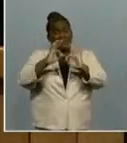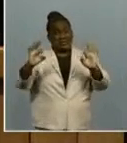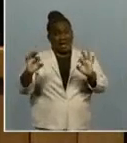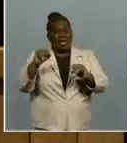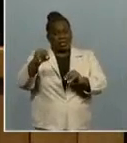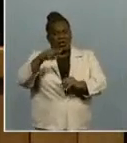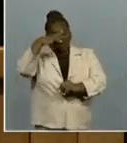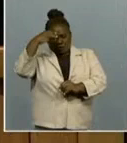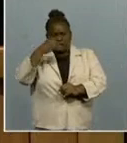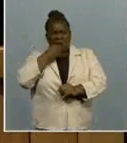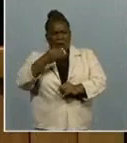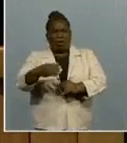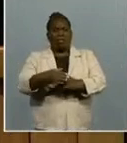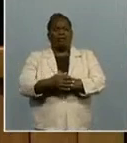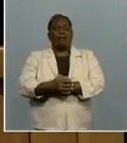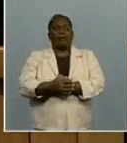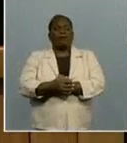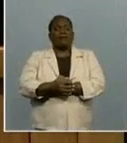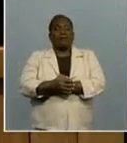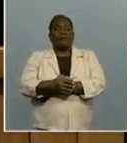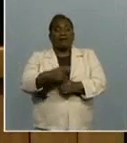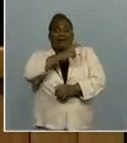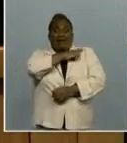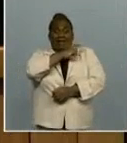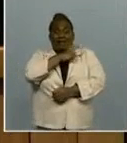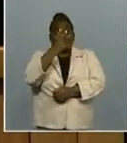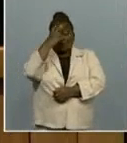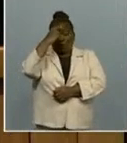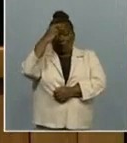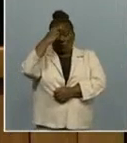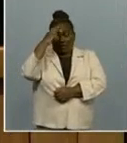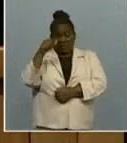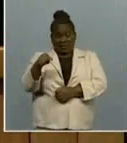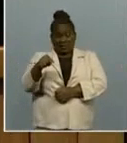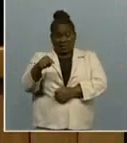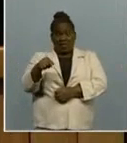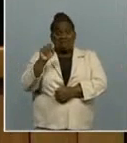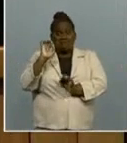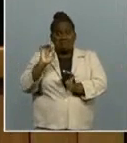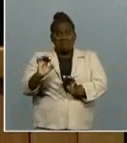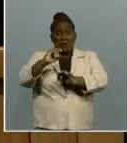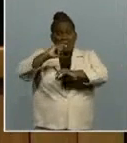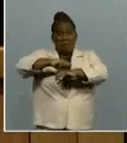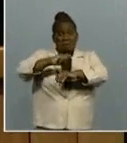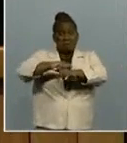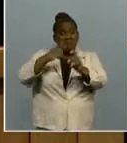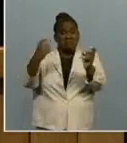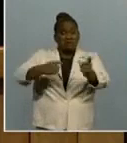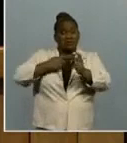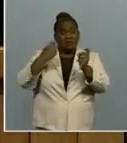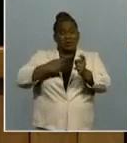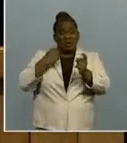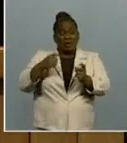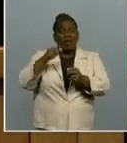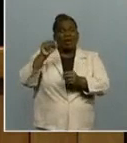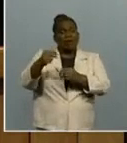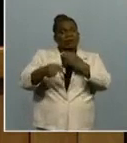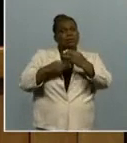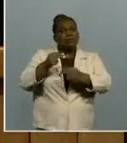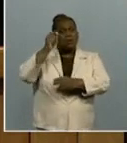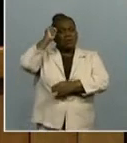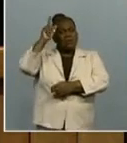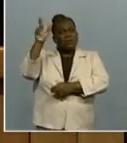el jefe militar del segundo frente oriental que en plena guerra de liberación desarrollo experiencias organizativas